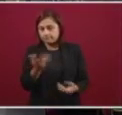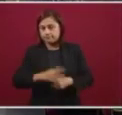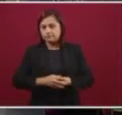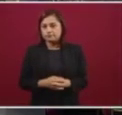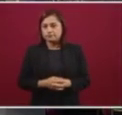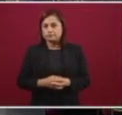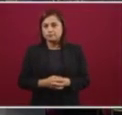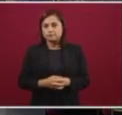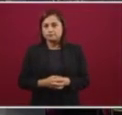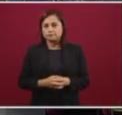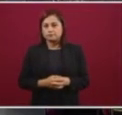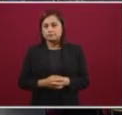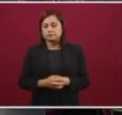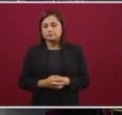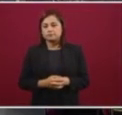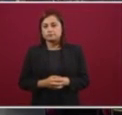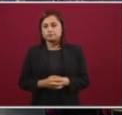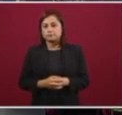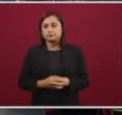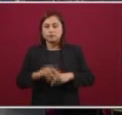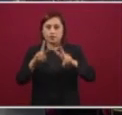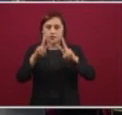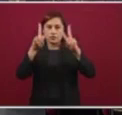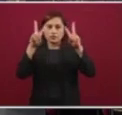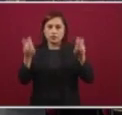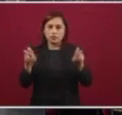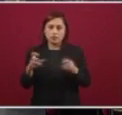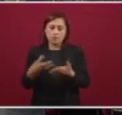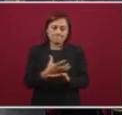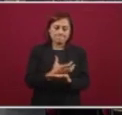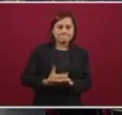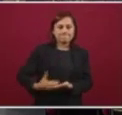Sobre la riqueza.